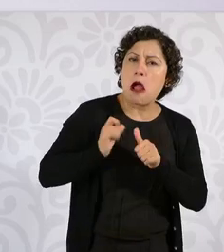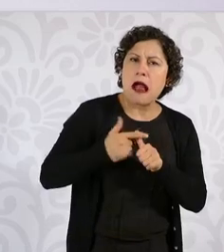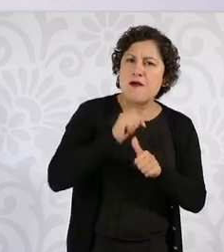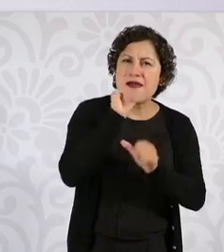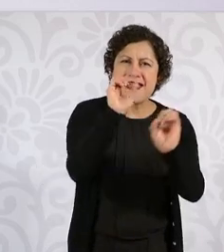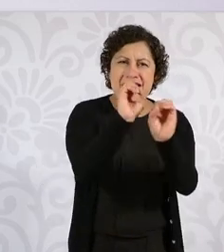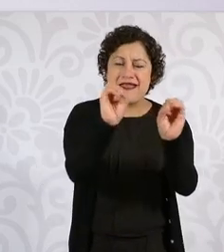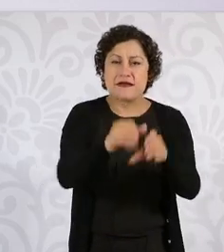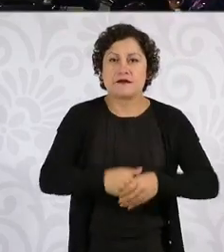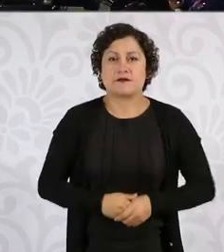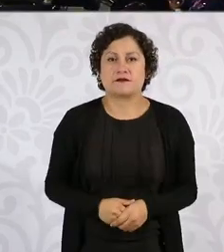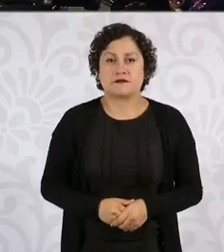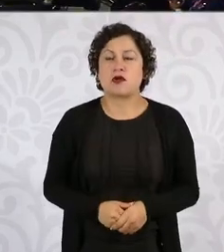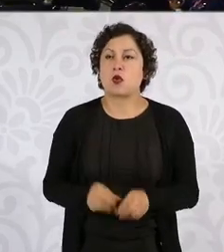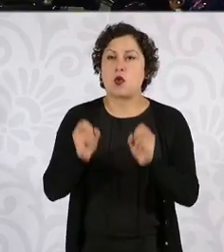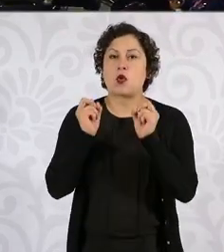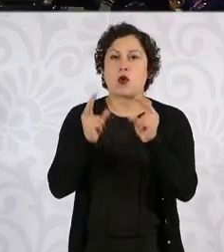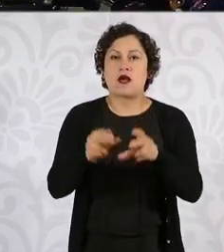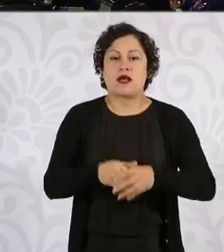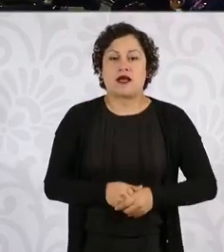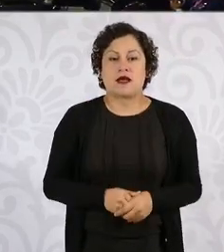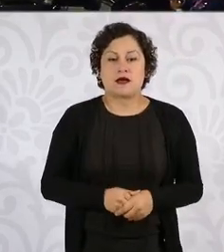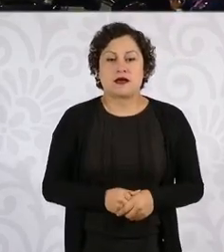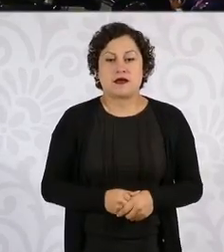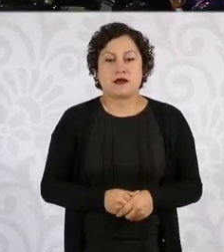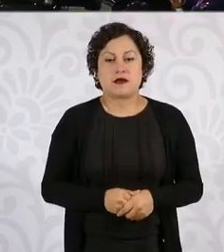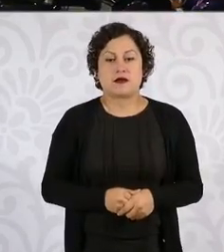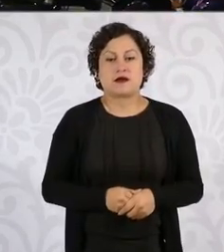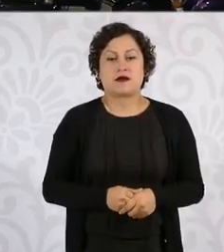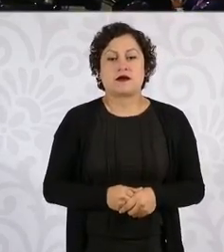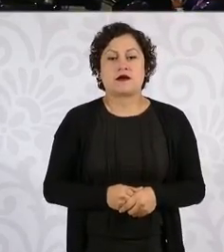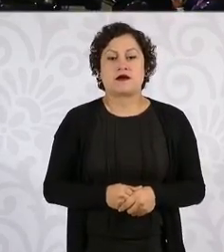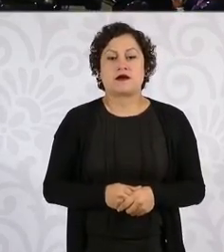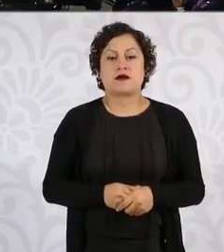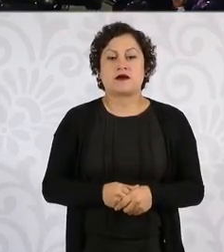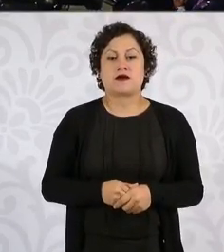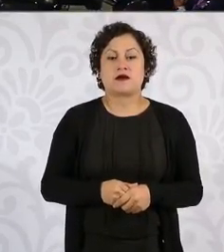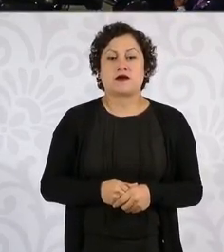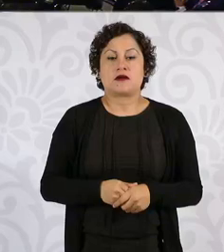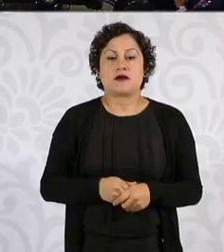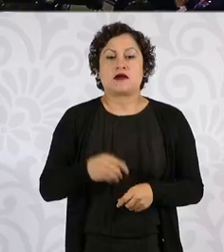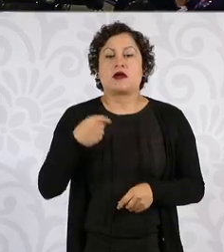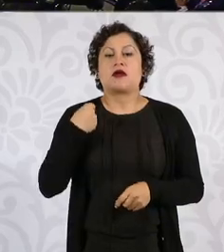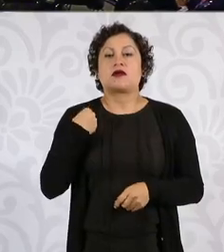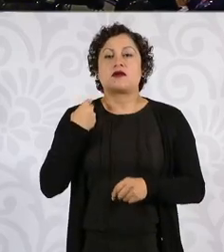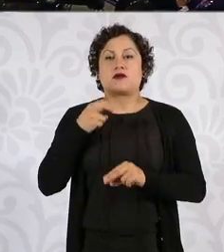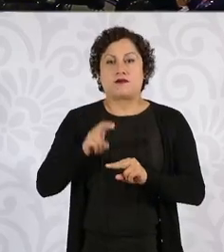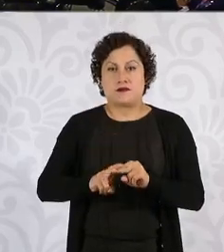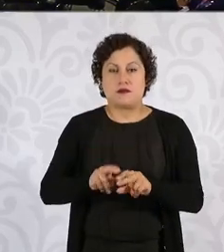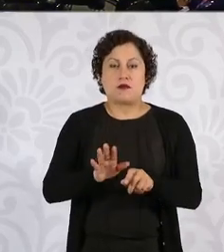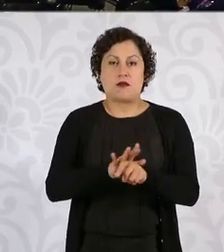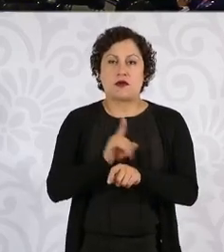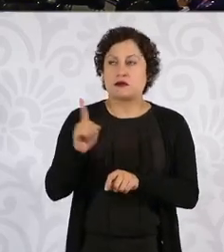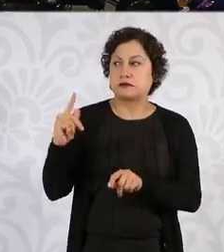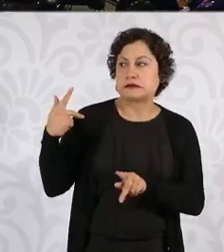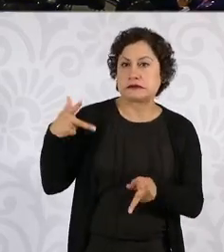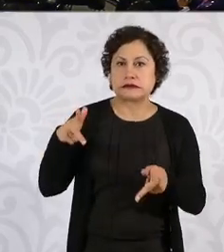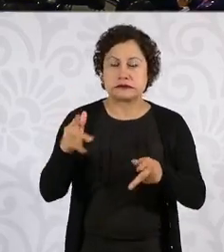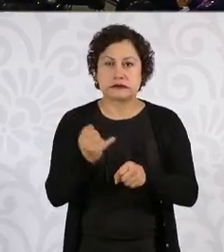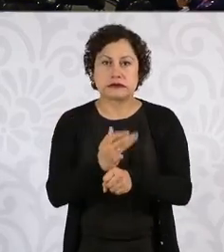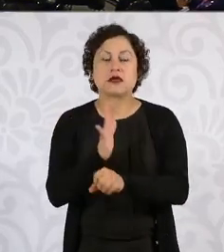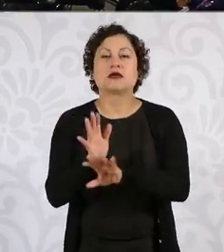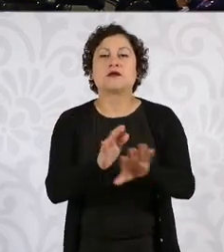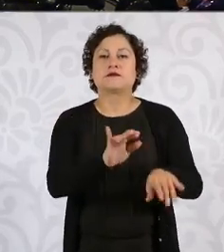México. Okay. Estoy sentado porque me han pedido que me, para evitar el tema de las cámaras. El 1 de octubre usted también comentó